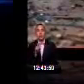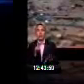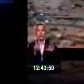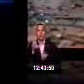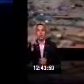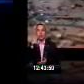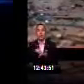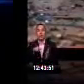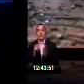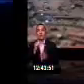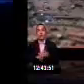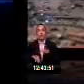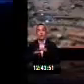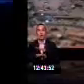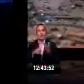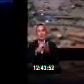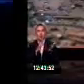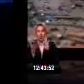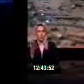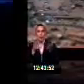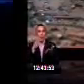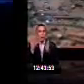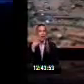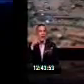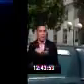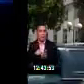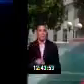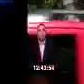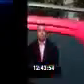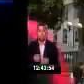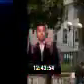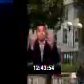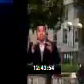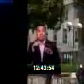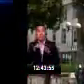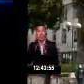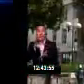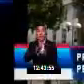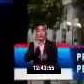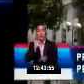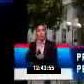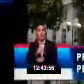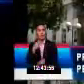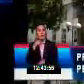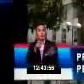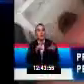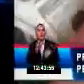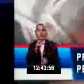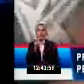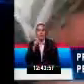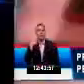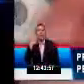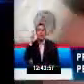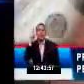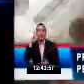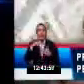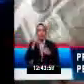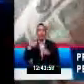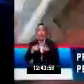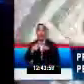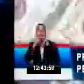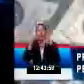173 mil familias el salario básico. Y es que según cifras del Banco Central y Banco Mundial, Ecuador perdió 821 millones